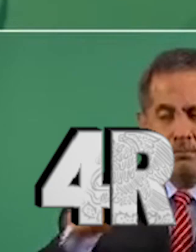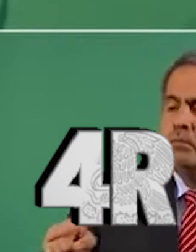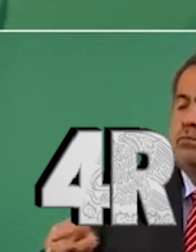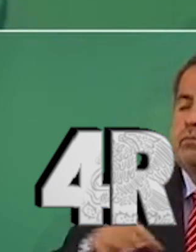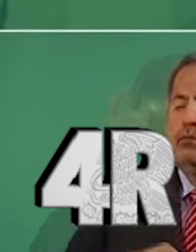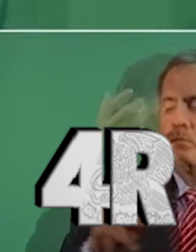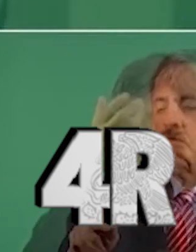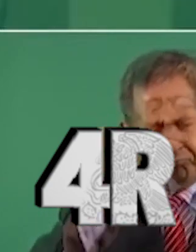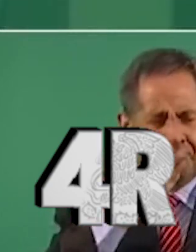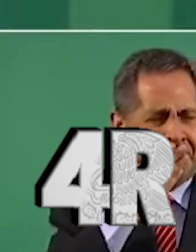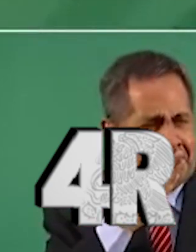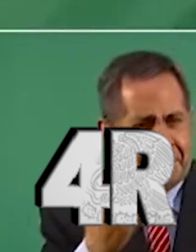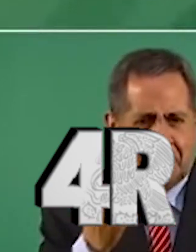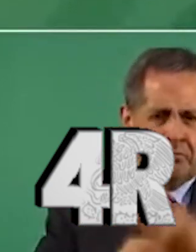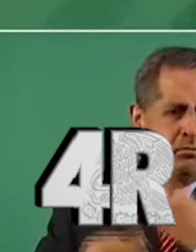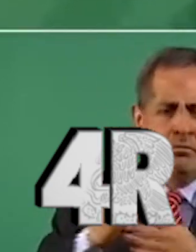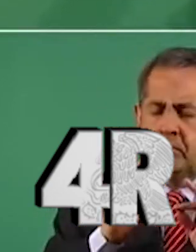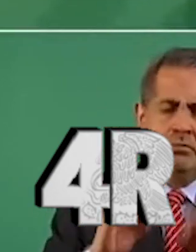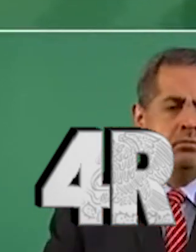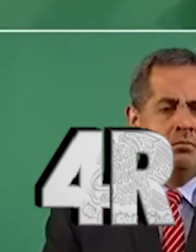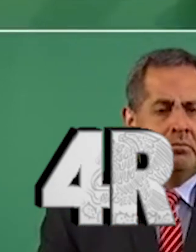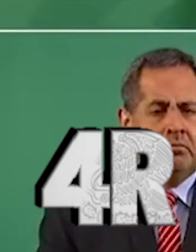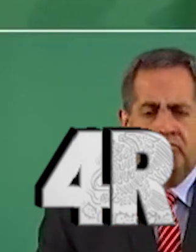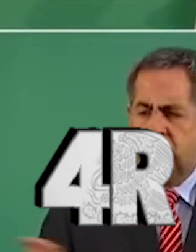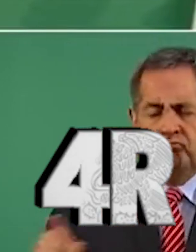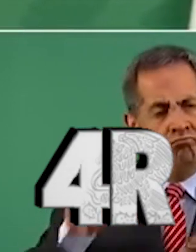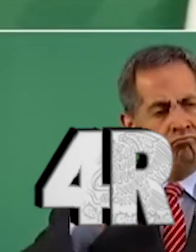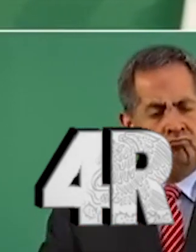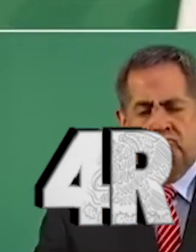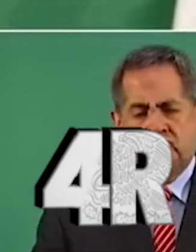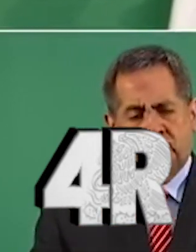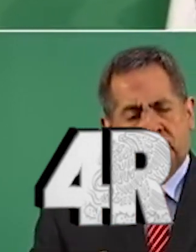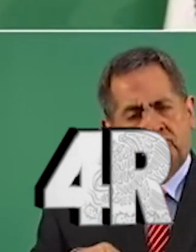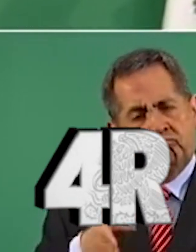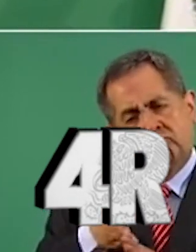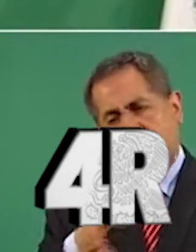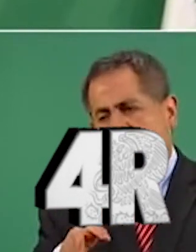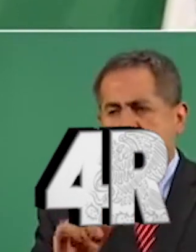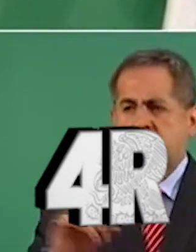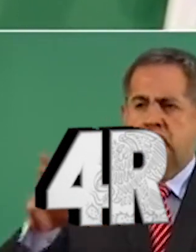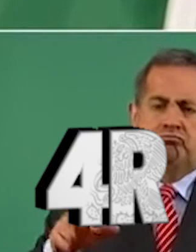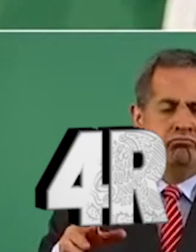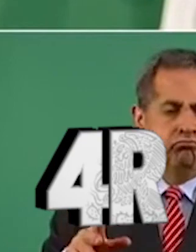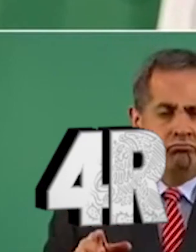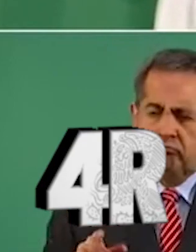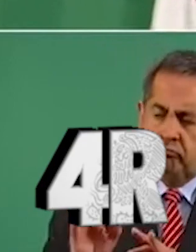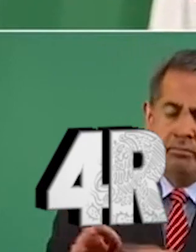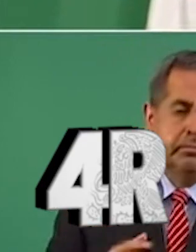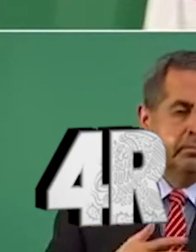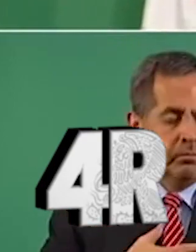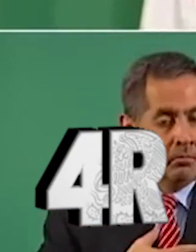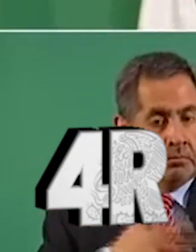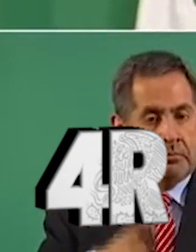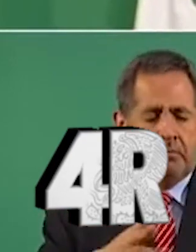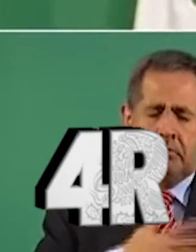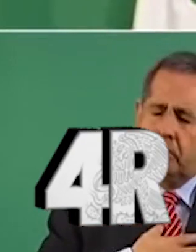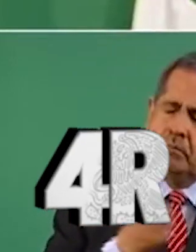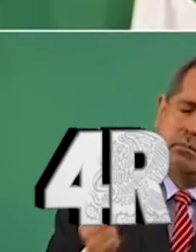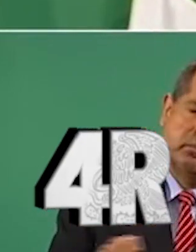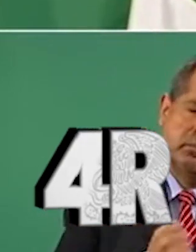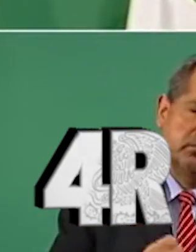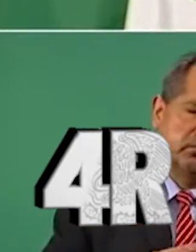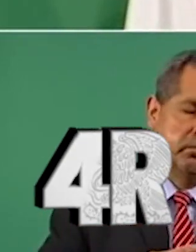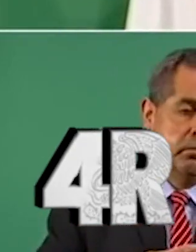es de cardiología. Independientemente de su profesión, yo tengo la dicha enorme